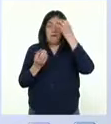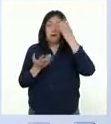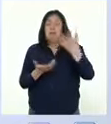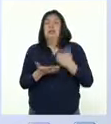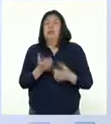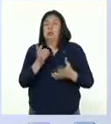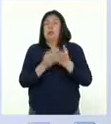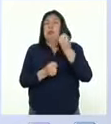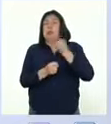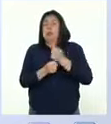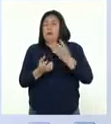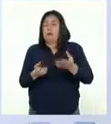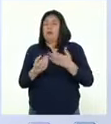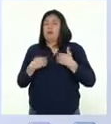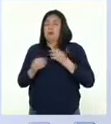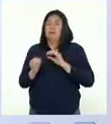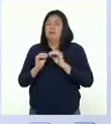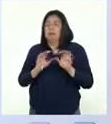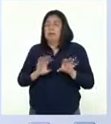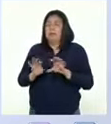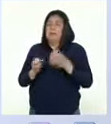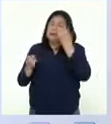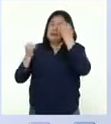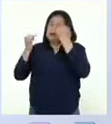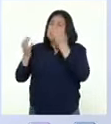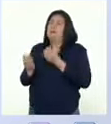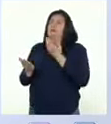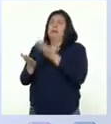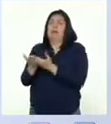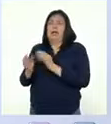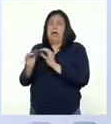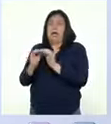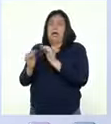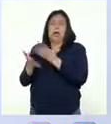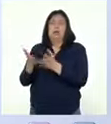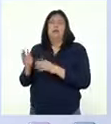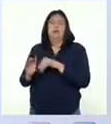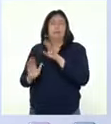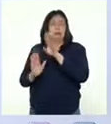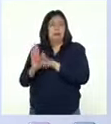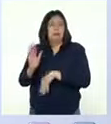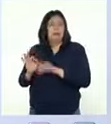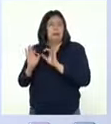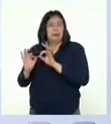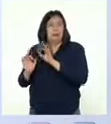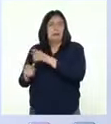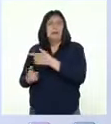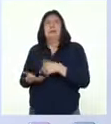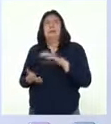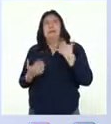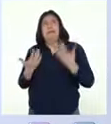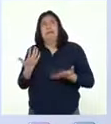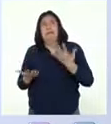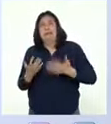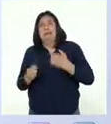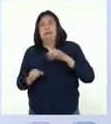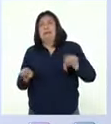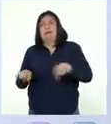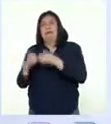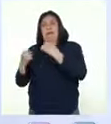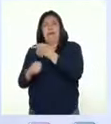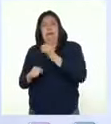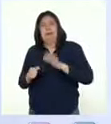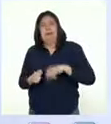información confiable, podremos elaborar propuestas que nos ayuden a reducir la vulnerabilidad frente a los posibles